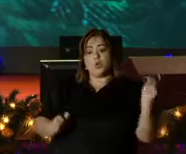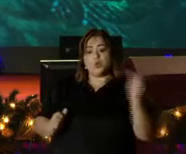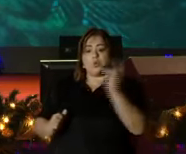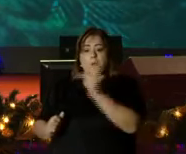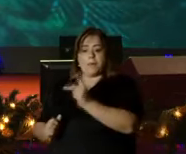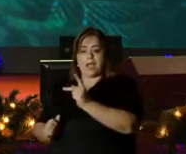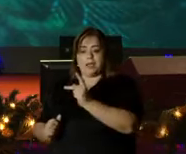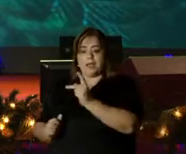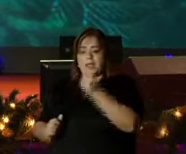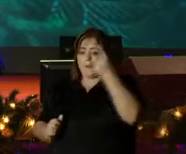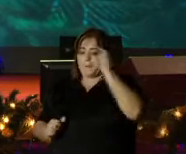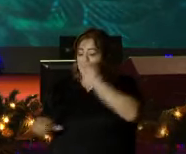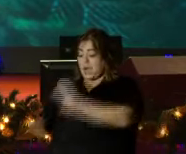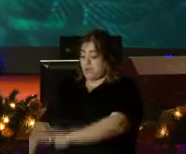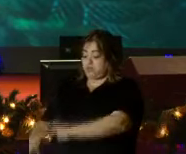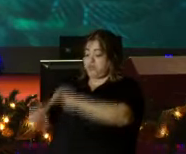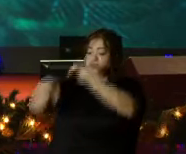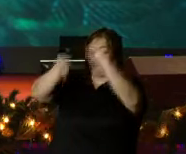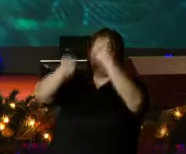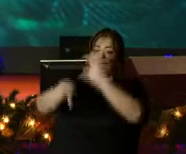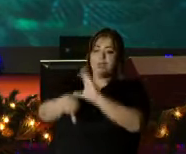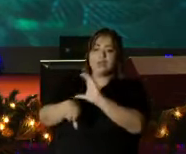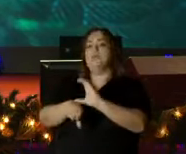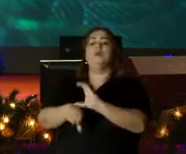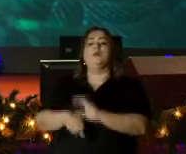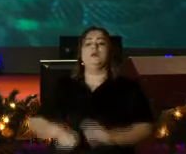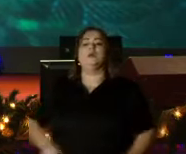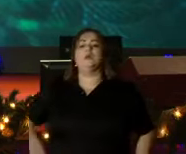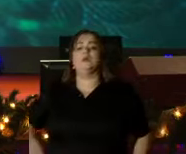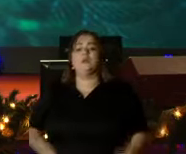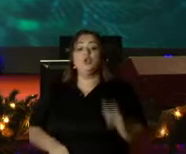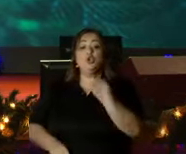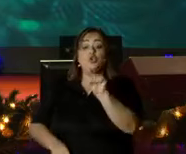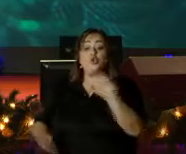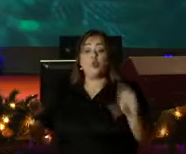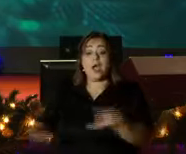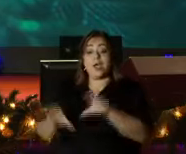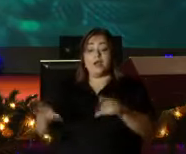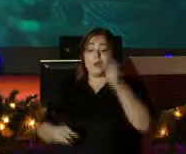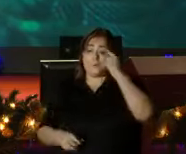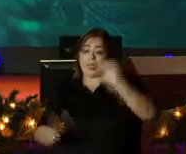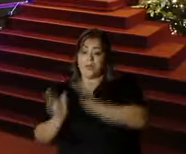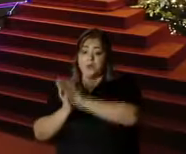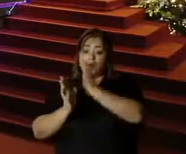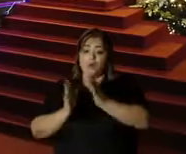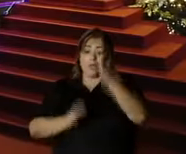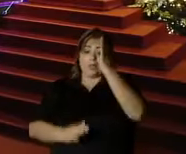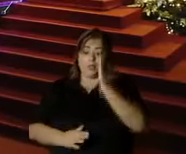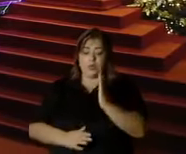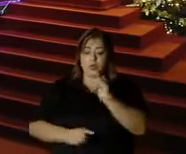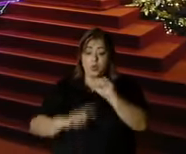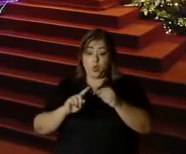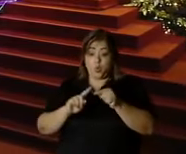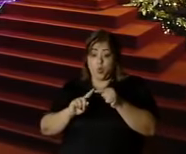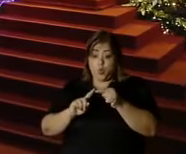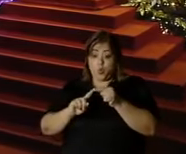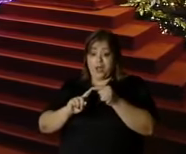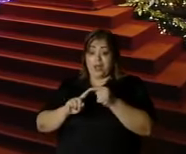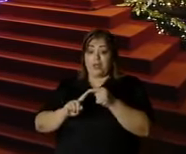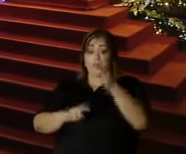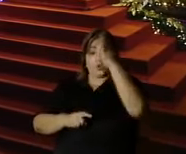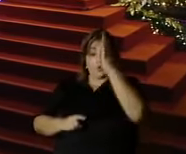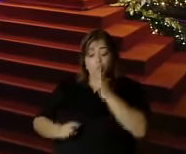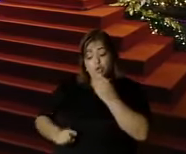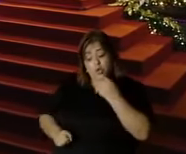mira, sea mucho o sea poco, iglesia, hágalo para la gloria de Dios, que cuando el Señor venga pueda decir: ven,